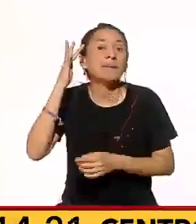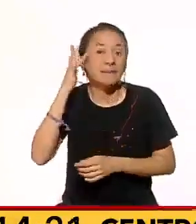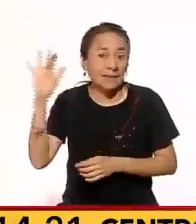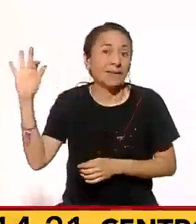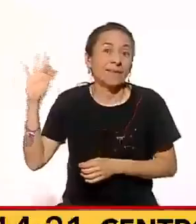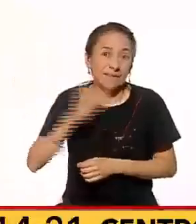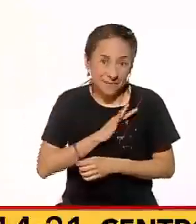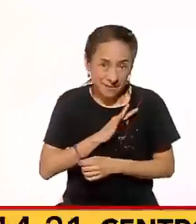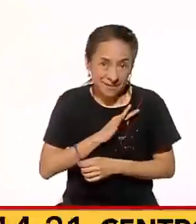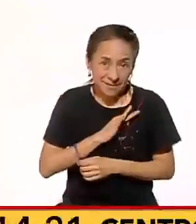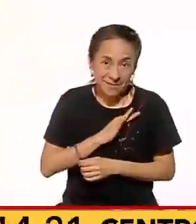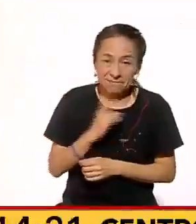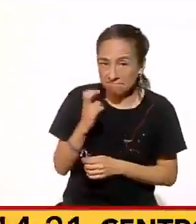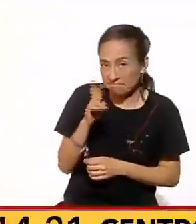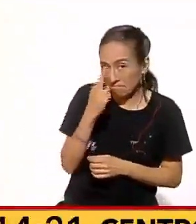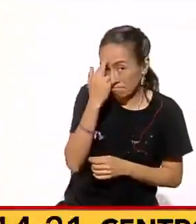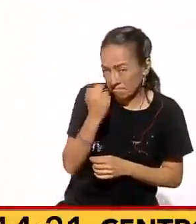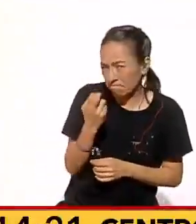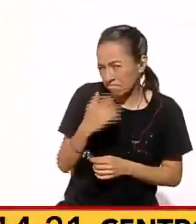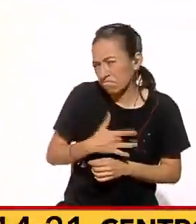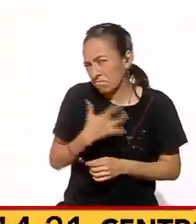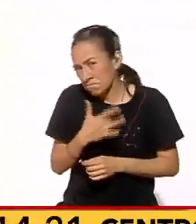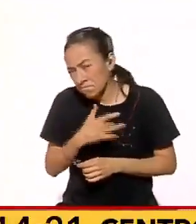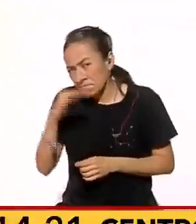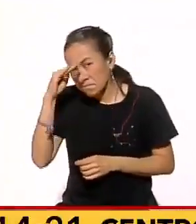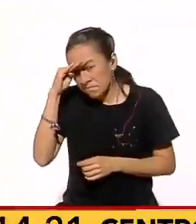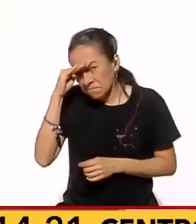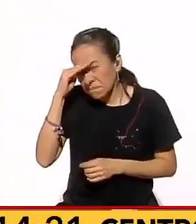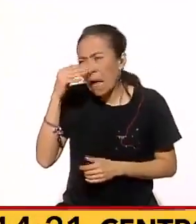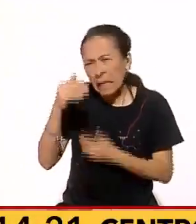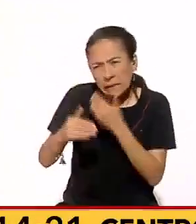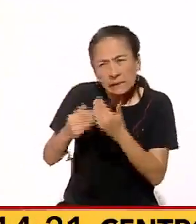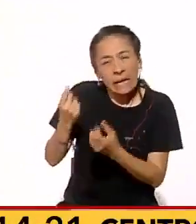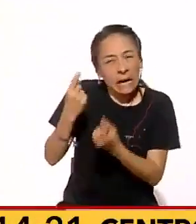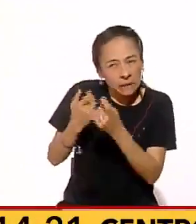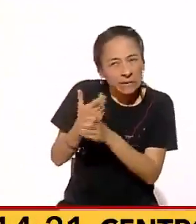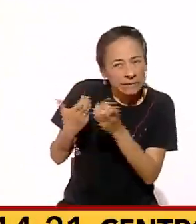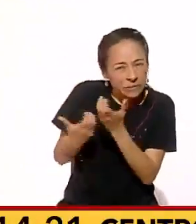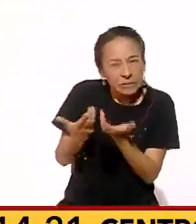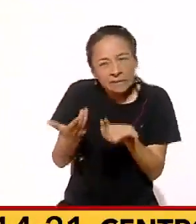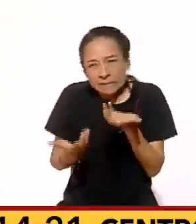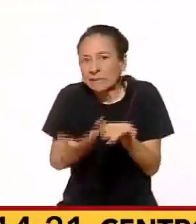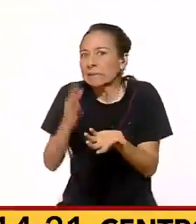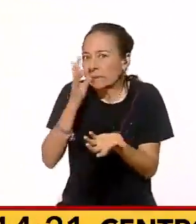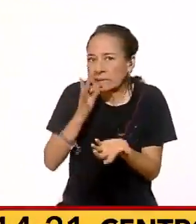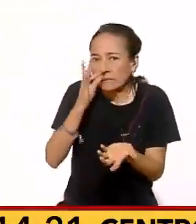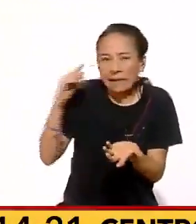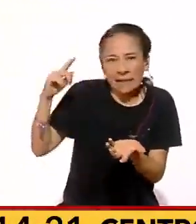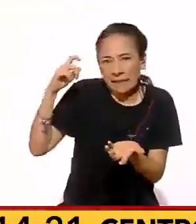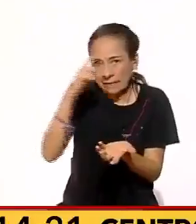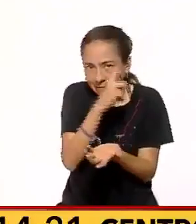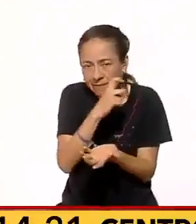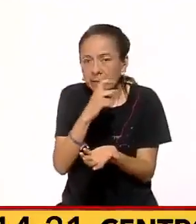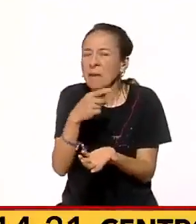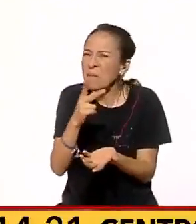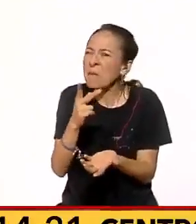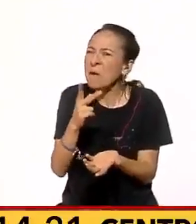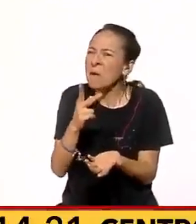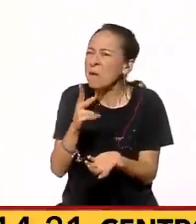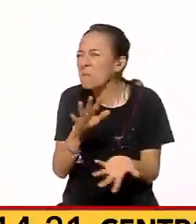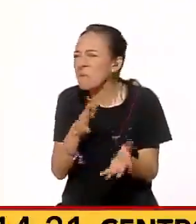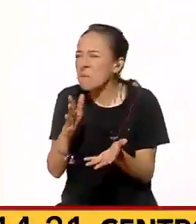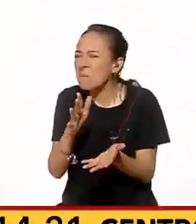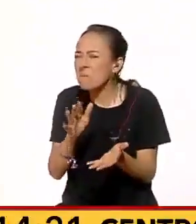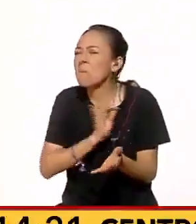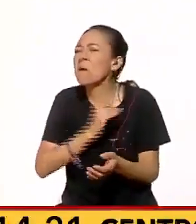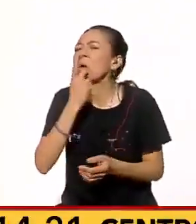que este es un proceso que, si bien tiene algunas dificultades, ha sido exitoso en términos generales. Por otra